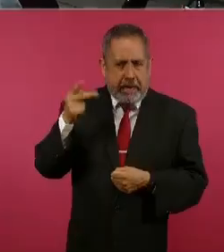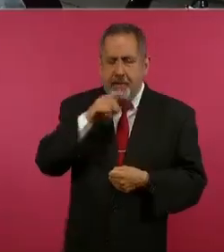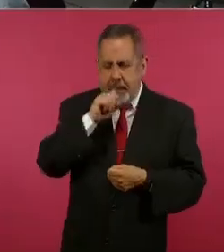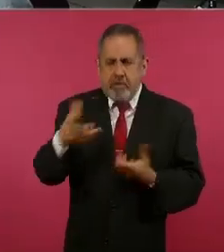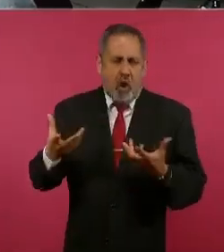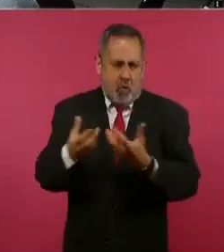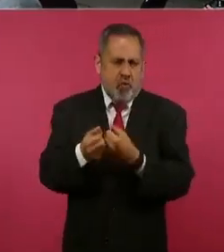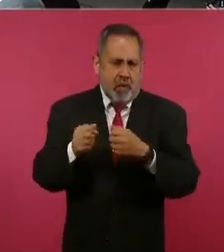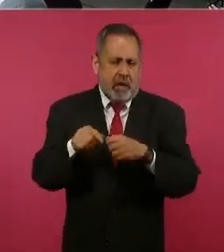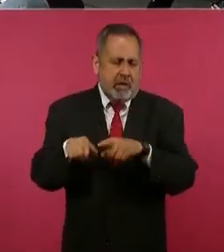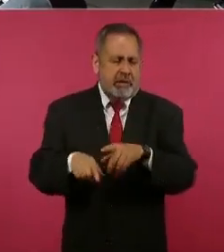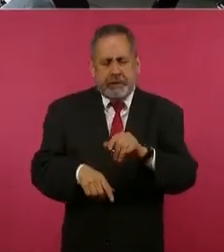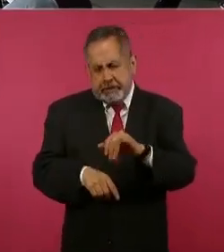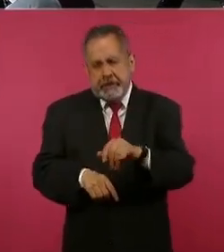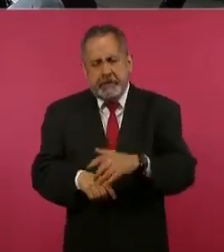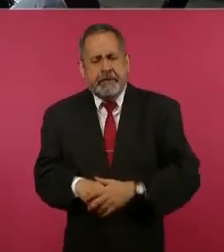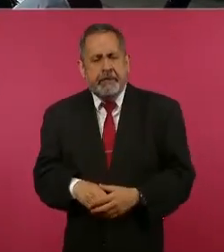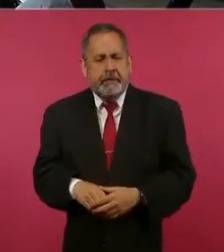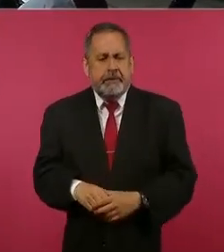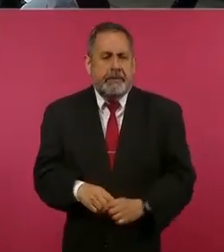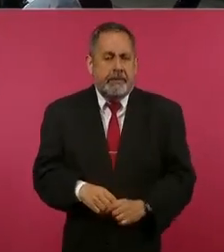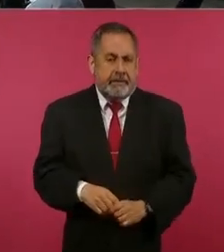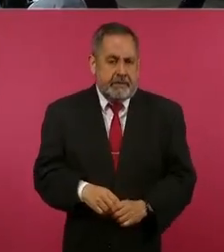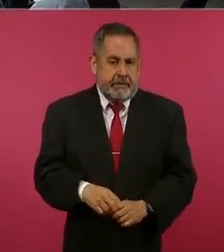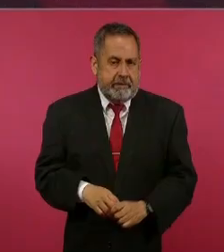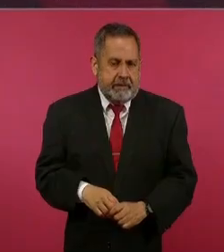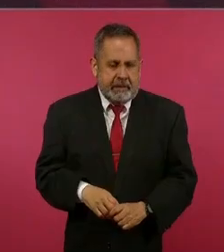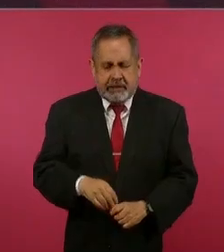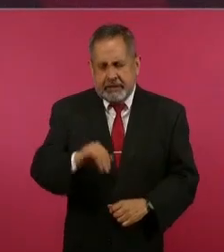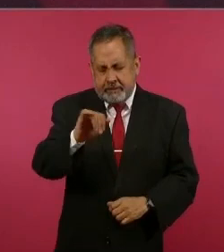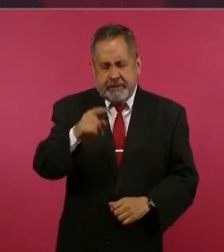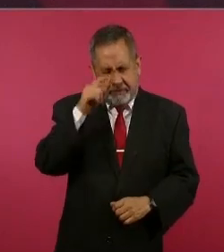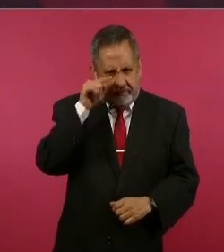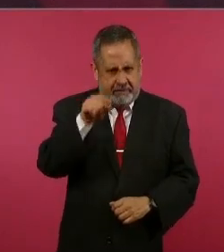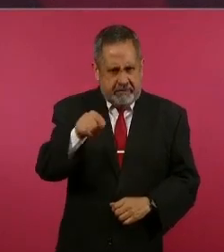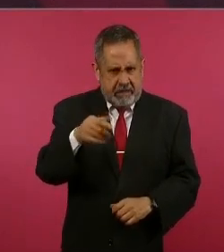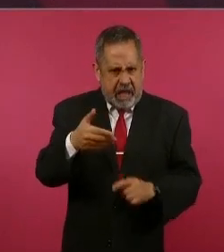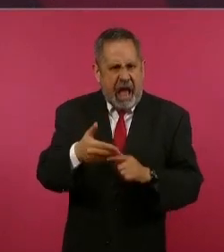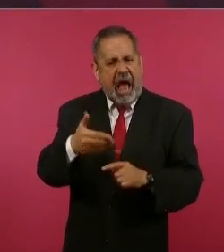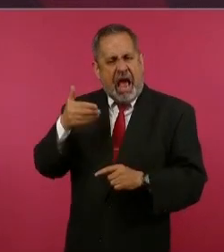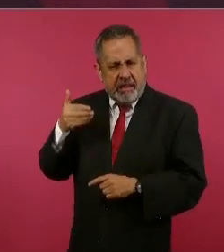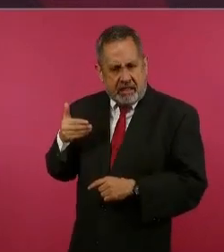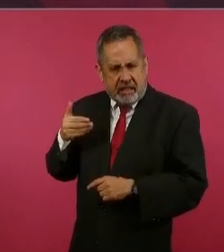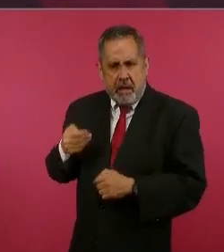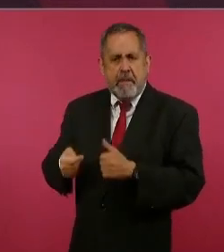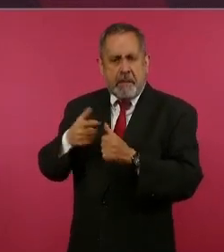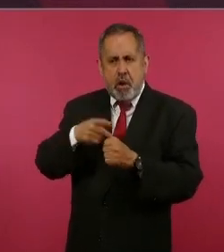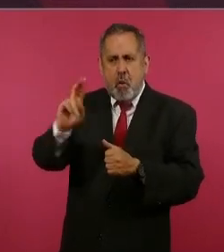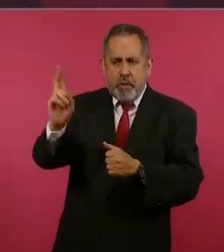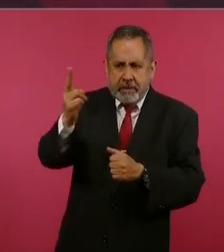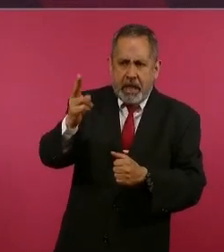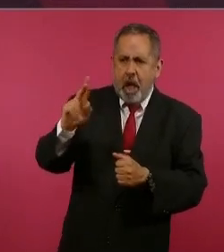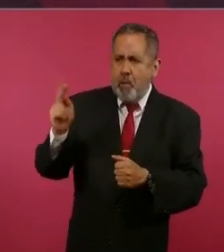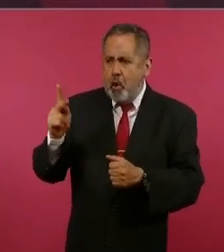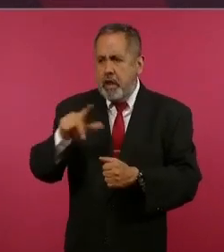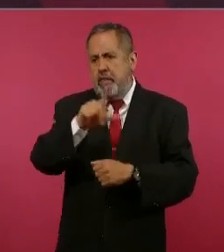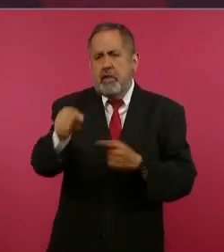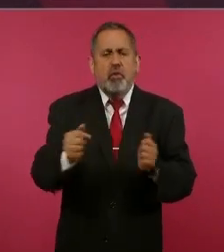Sí, sí, incluso sí estuvieron antes de venir aquí conmigo.